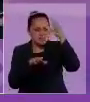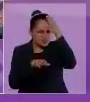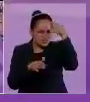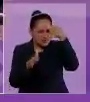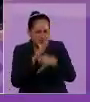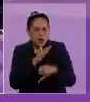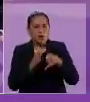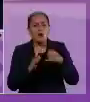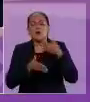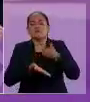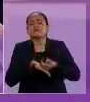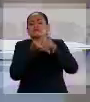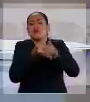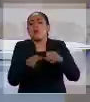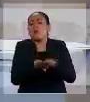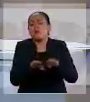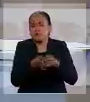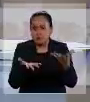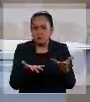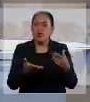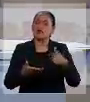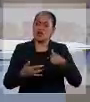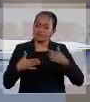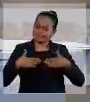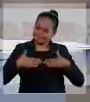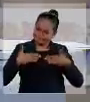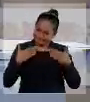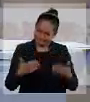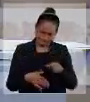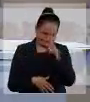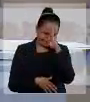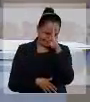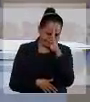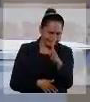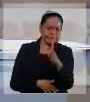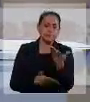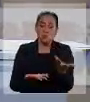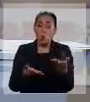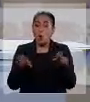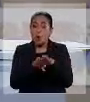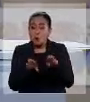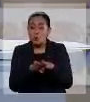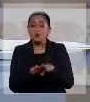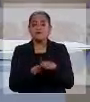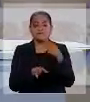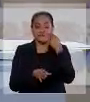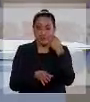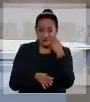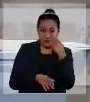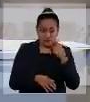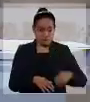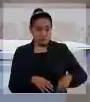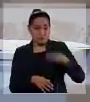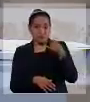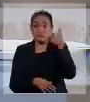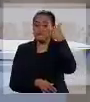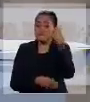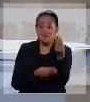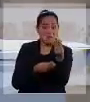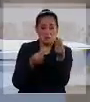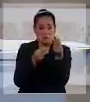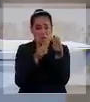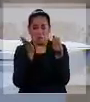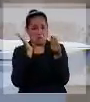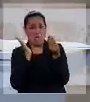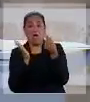no quiero echar rollos, yo voy a ser muy práctico. Tener un aparato como estos... No puede sacar el celular. No tiene pilas, se lo enseñé al doctor Curcio antes de que empezara el debate